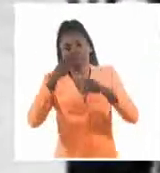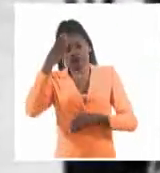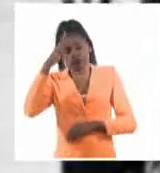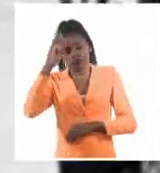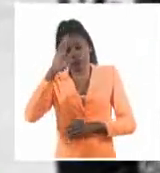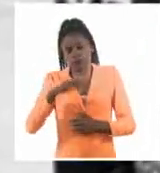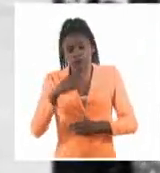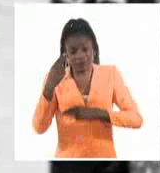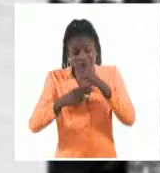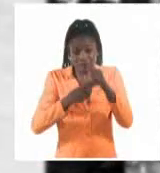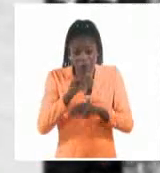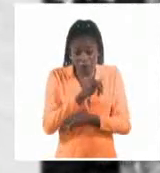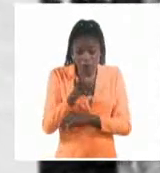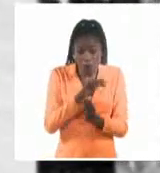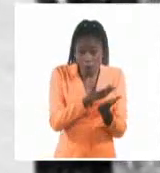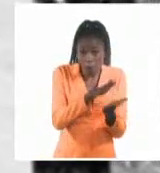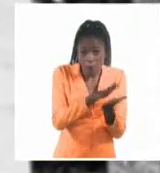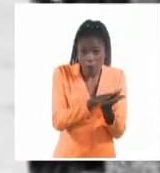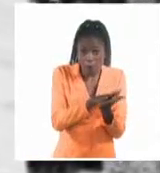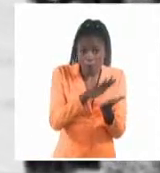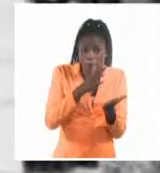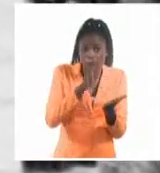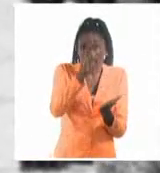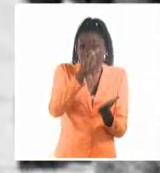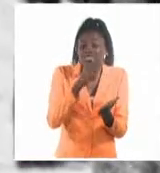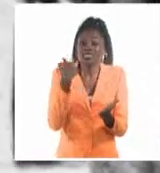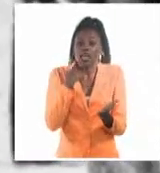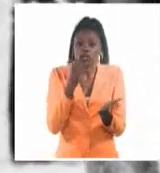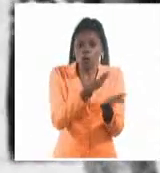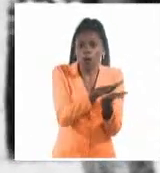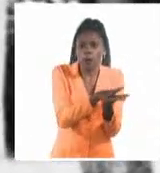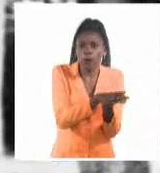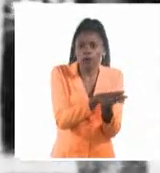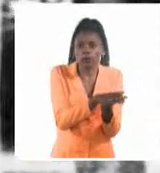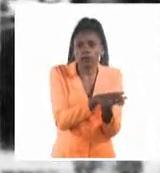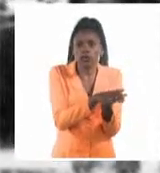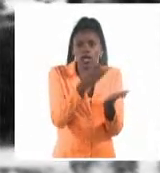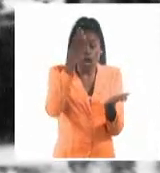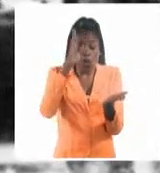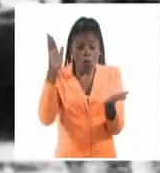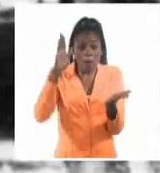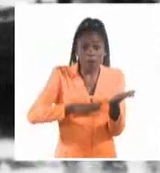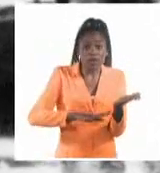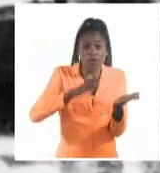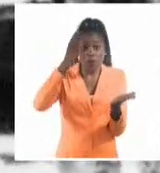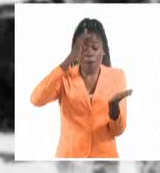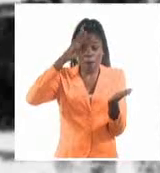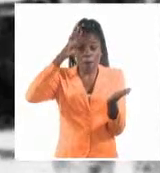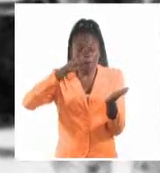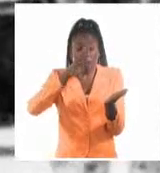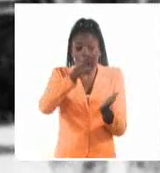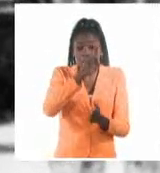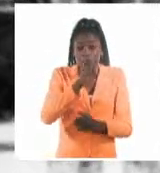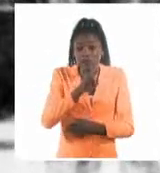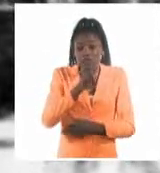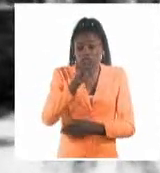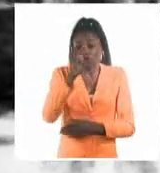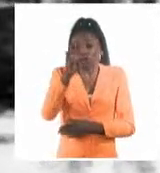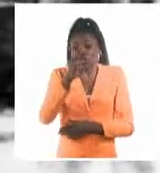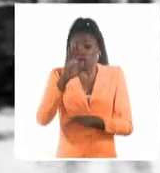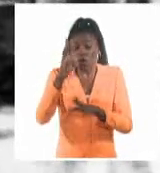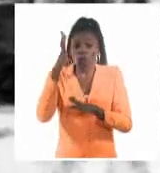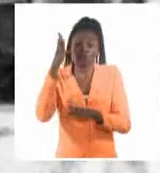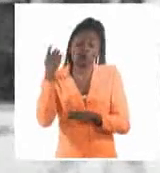Así estuvieron escondidas casi 30 años. A Cuba llegaron desde México en 1933, 4 años después